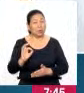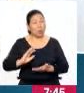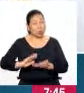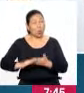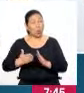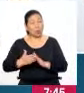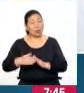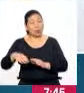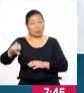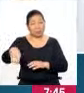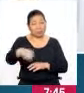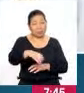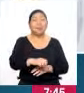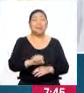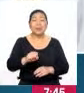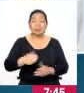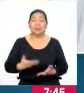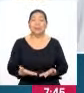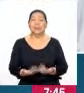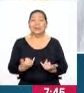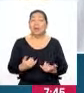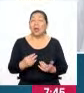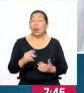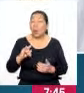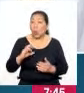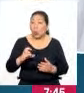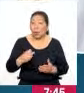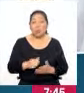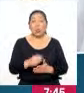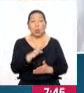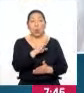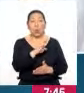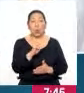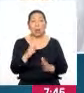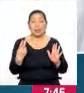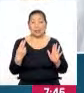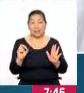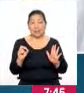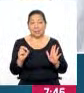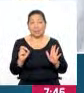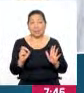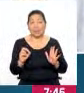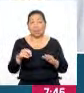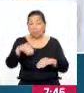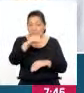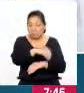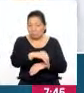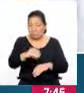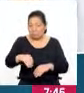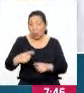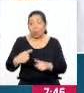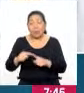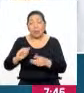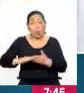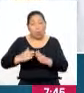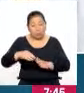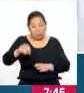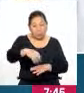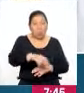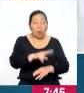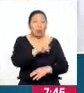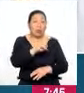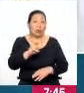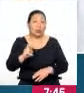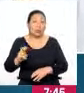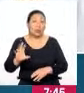afectadas con este tema. Así mismo, nosotros aquí en Ucayali contamos con 471 comunidades nativas, de las cuales